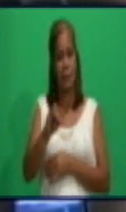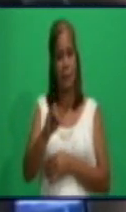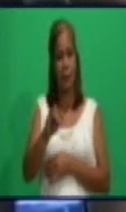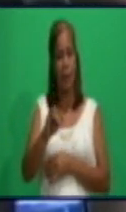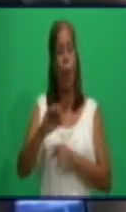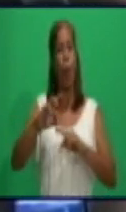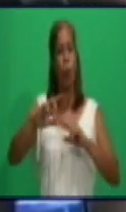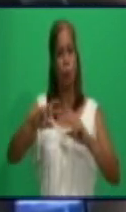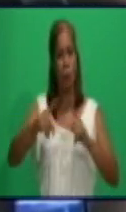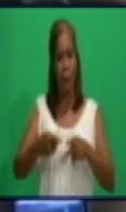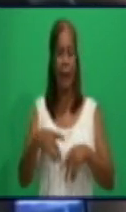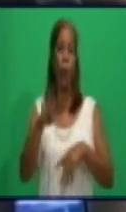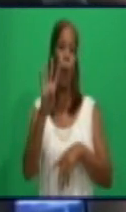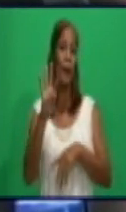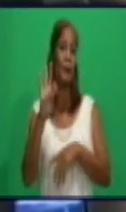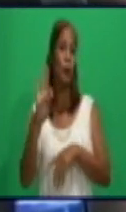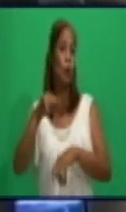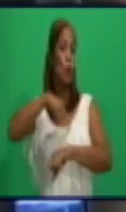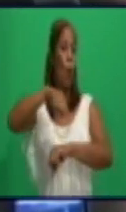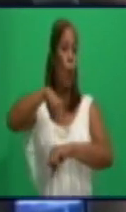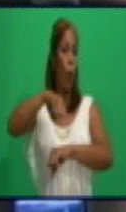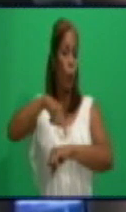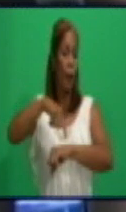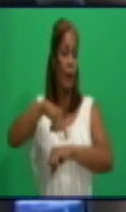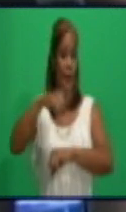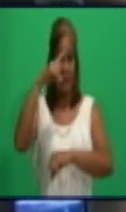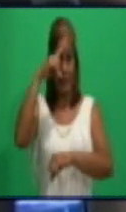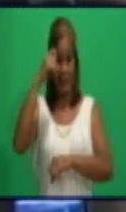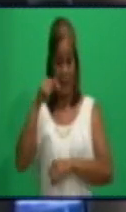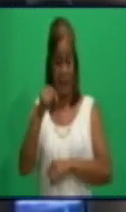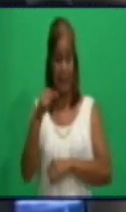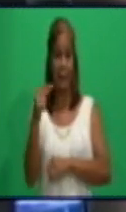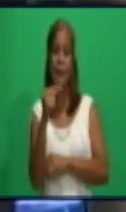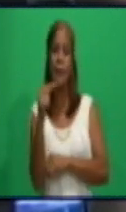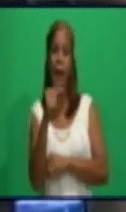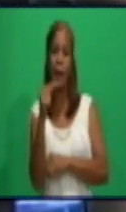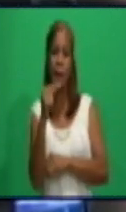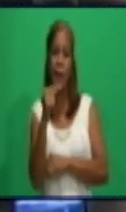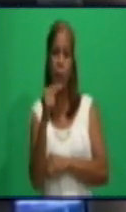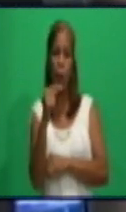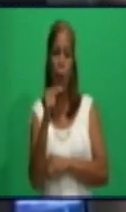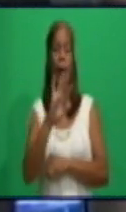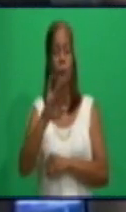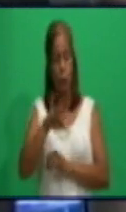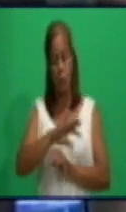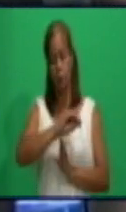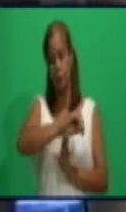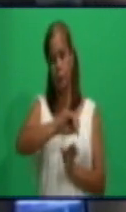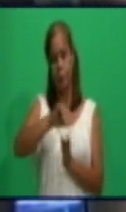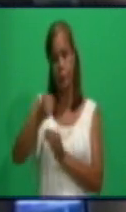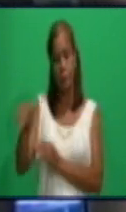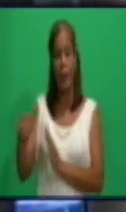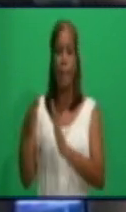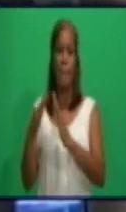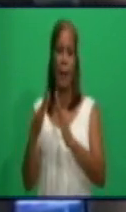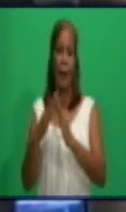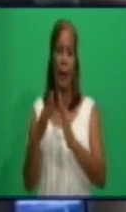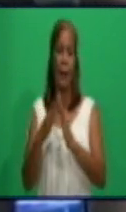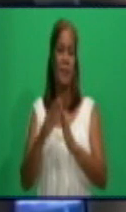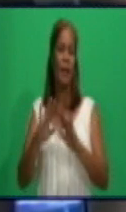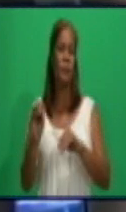horas hasta que negativice. Si es negativo, usted sale de alta clínica de ese centro de confirmado y va para su casa en una